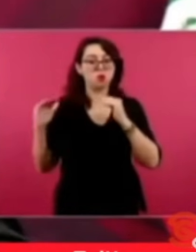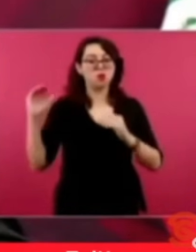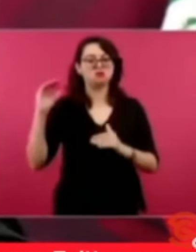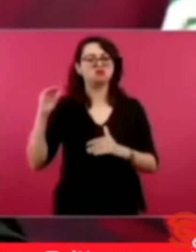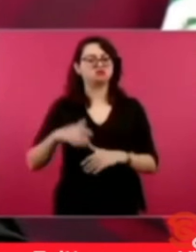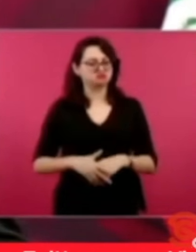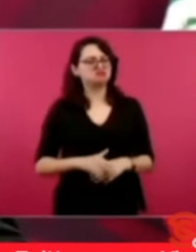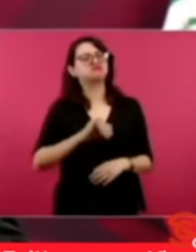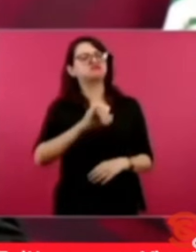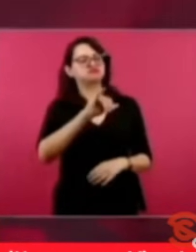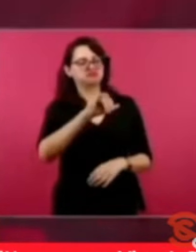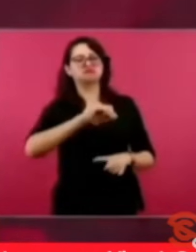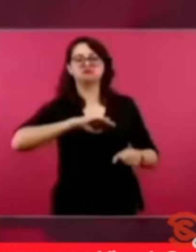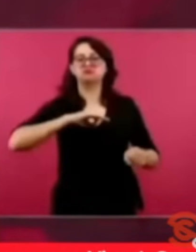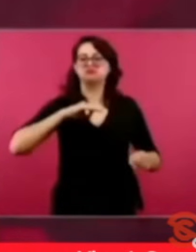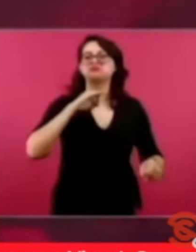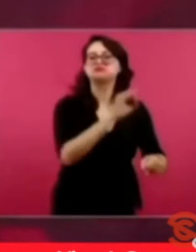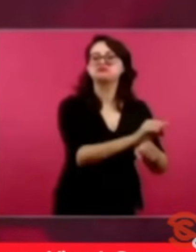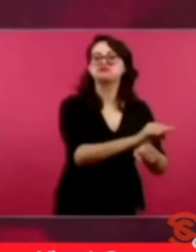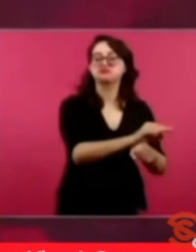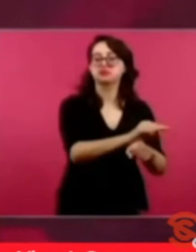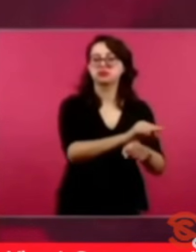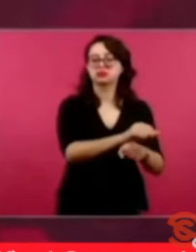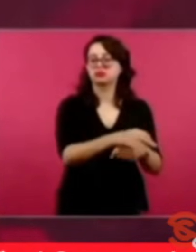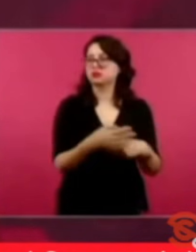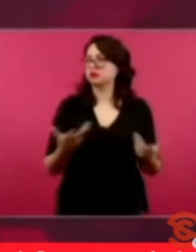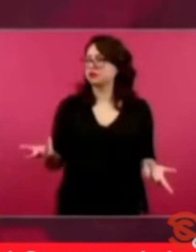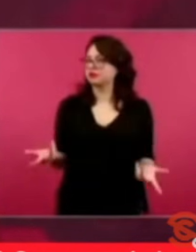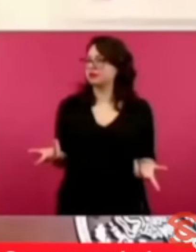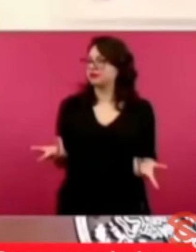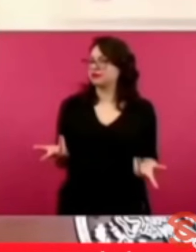un ministro deshonesto